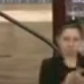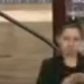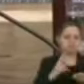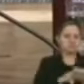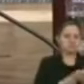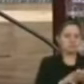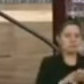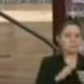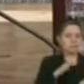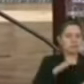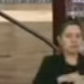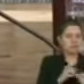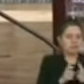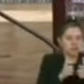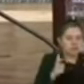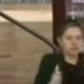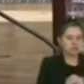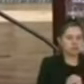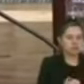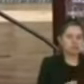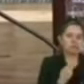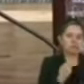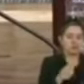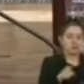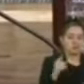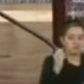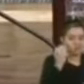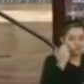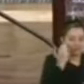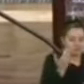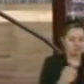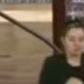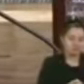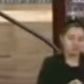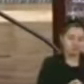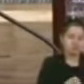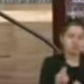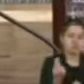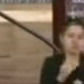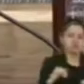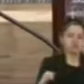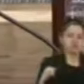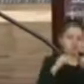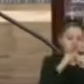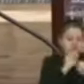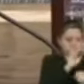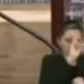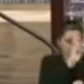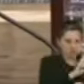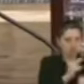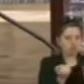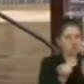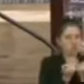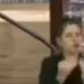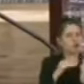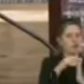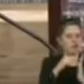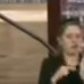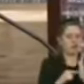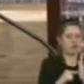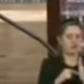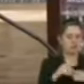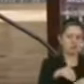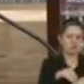que necesitamos son instituciones que se respeten, reglas que se cumplan. Frente a